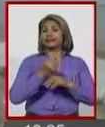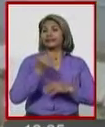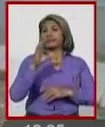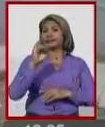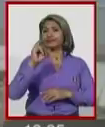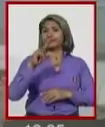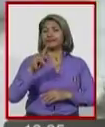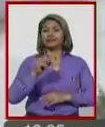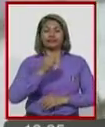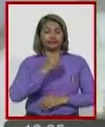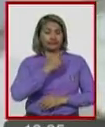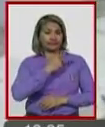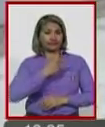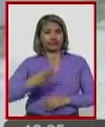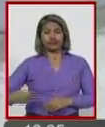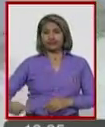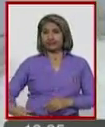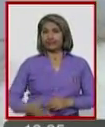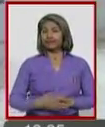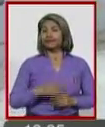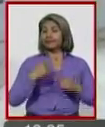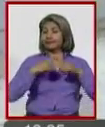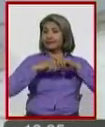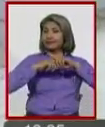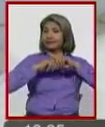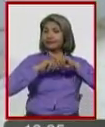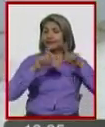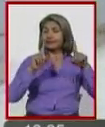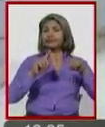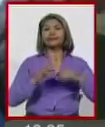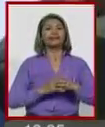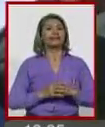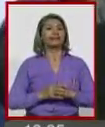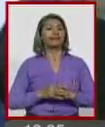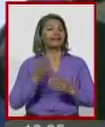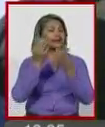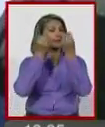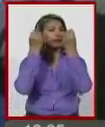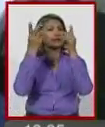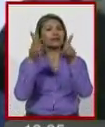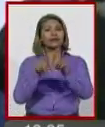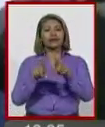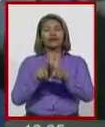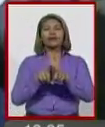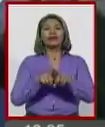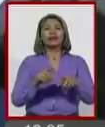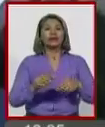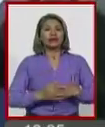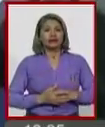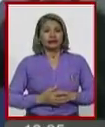cívico prefectural. Pero estas manifestaciones no son sueltas, sino que obedecen también